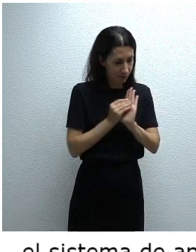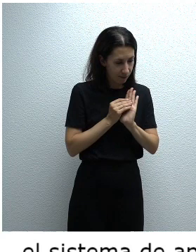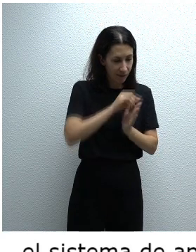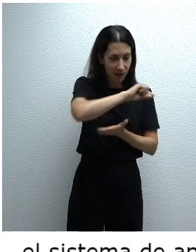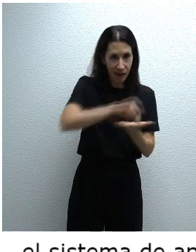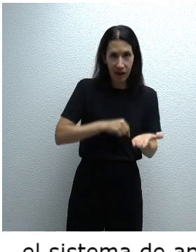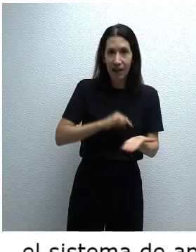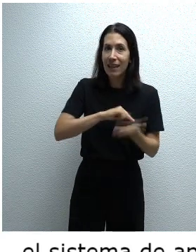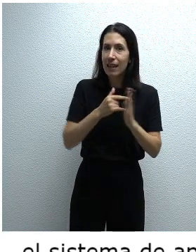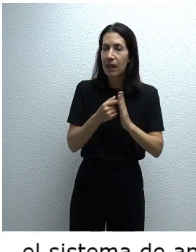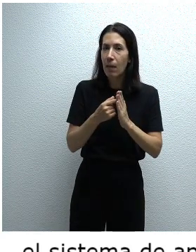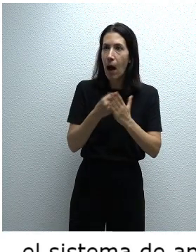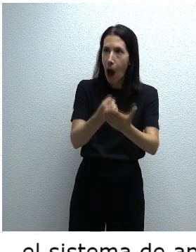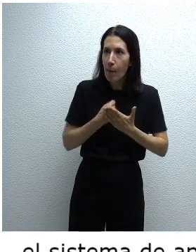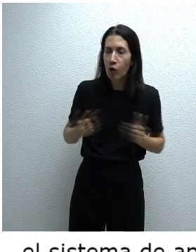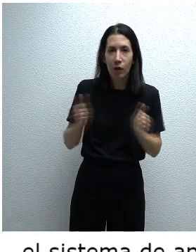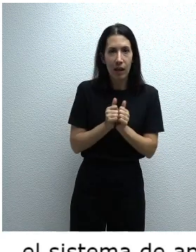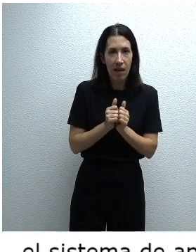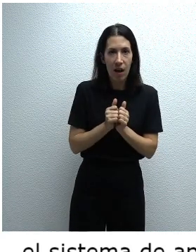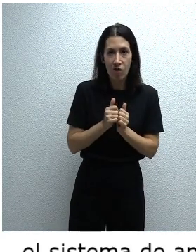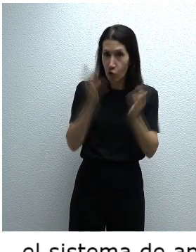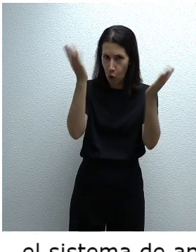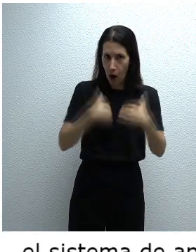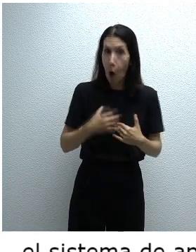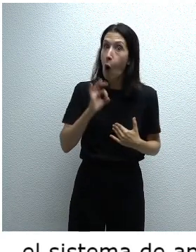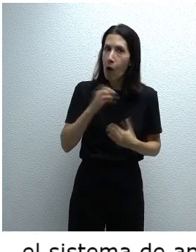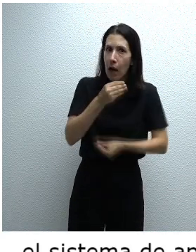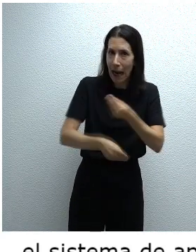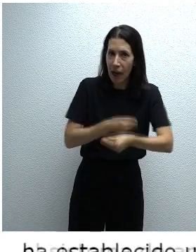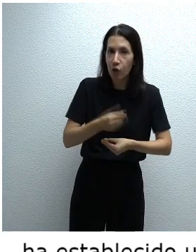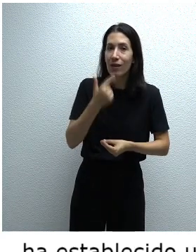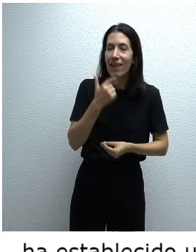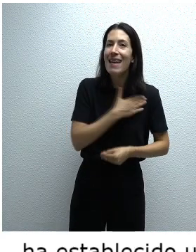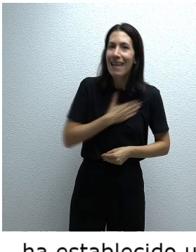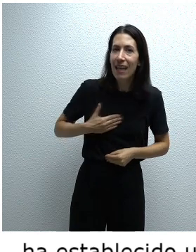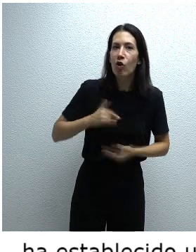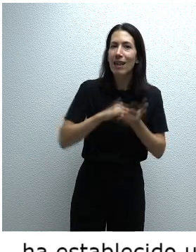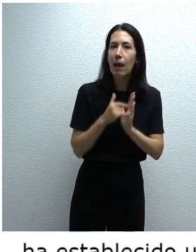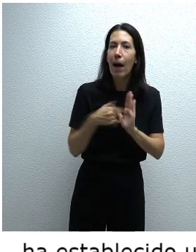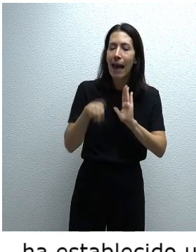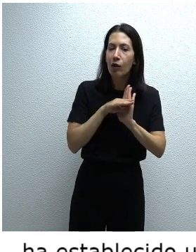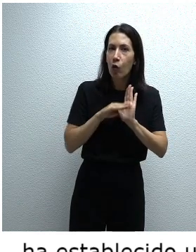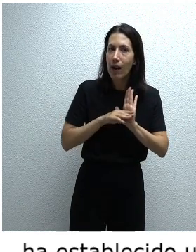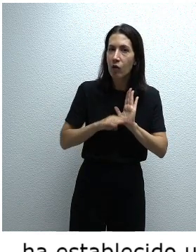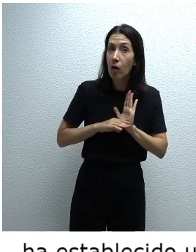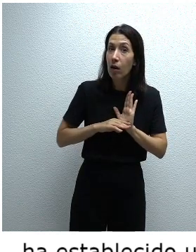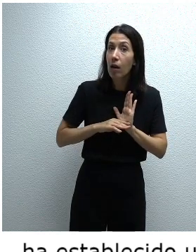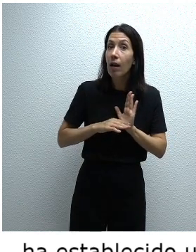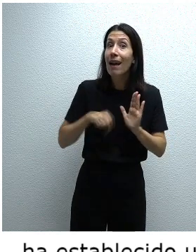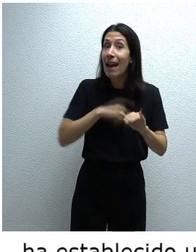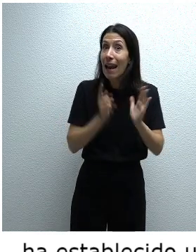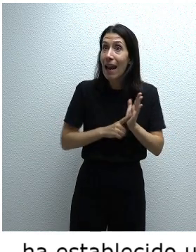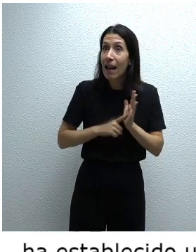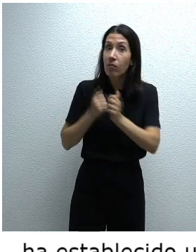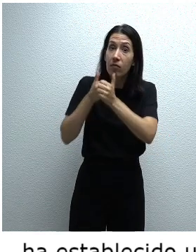de asistencia y apoyo, si una persona o lo ha hecho estableciendo un determinado sistema de asistencia y apoyo, con arreglo a nuestra legislación y